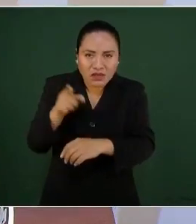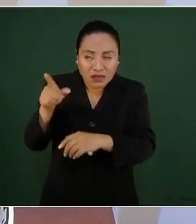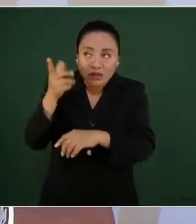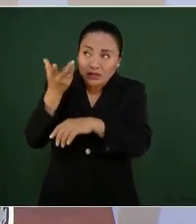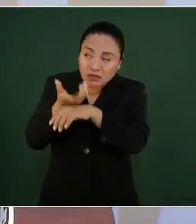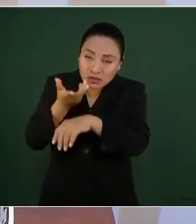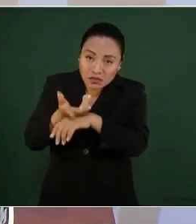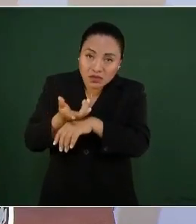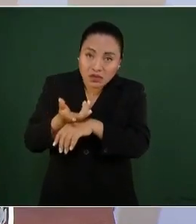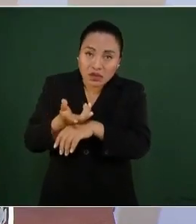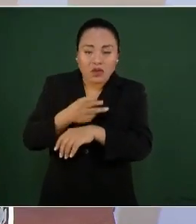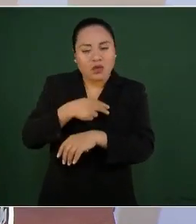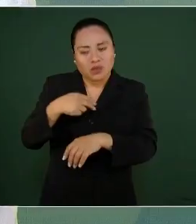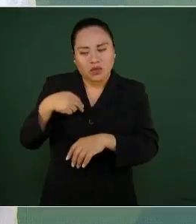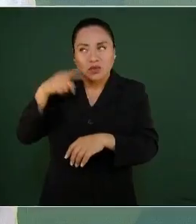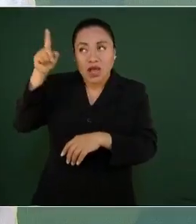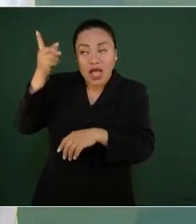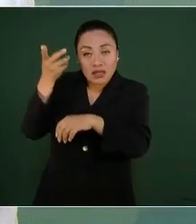nosotros lo vamos a reconocer.